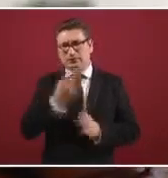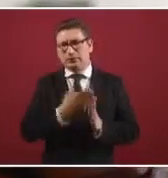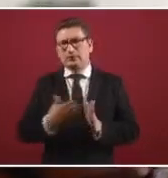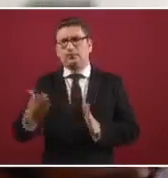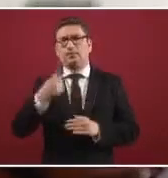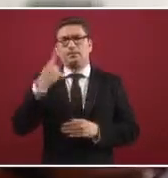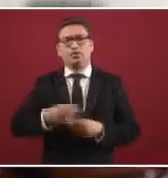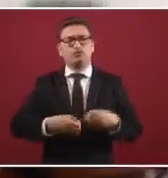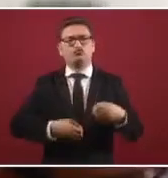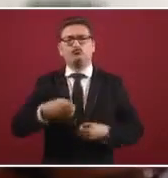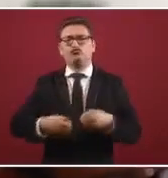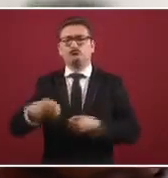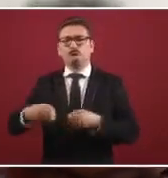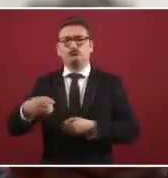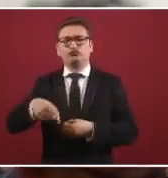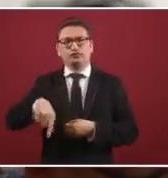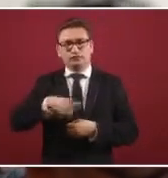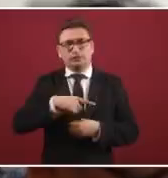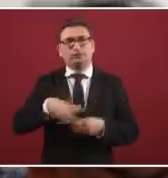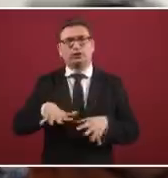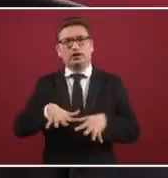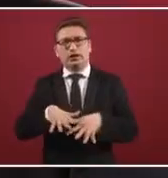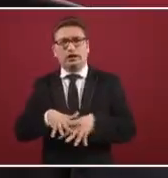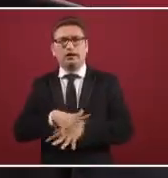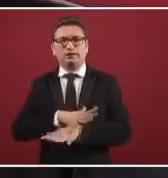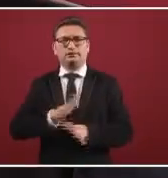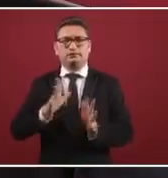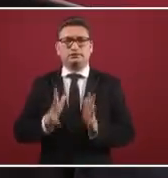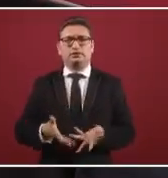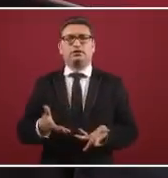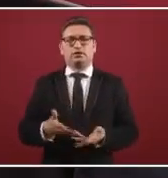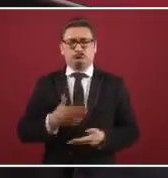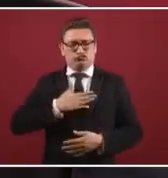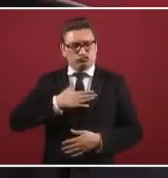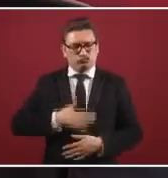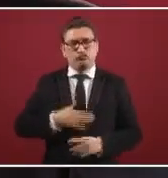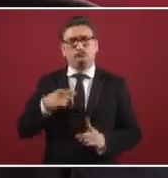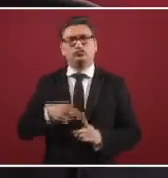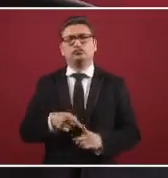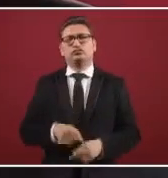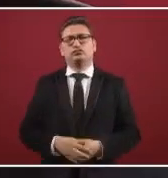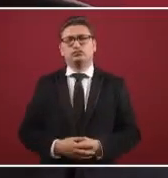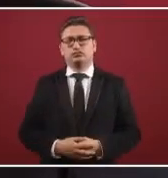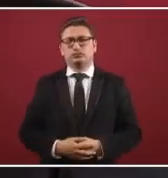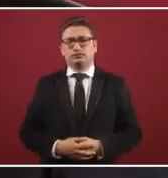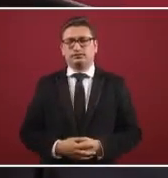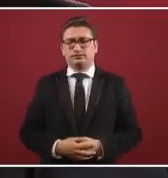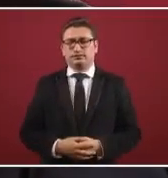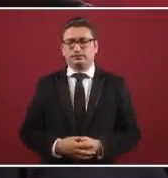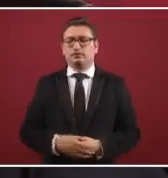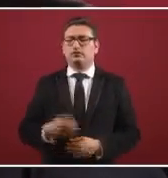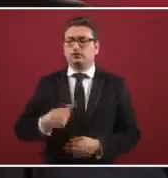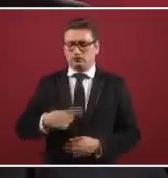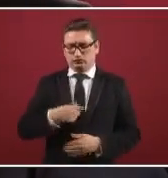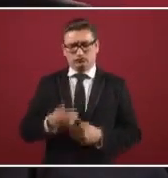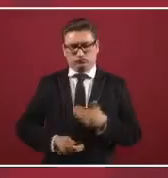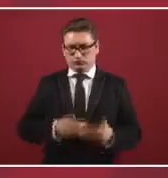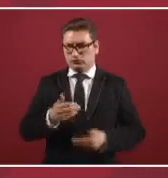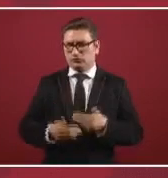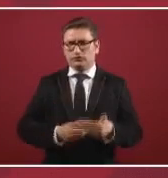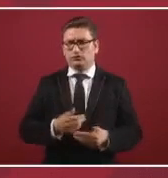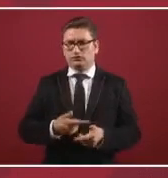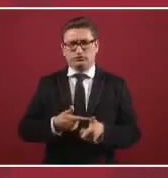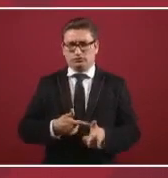Poder Judicial se dé cuenta del cambio de régimen y llegue la justicia al más necesitado? Gracias. Estamos en eso y vamos